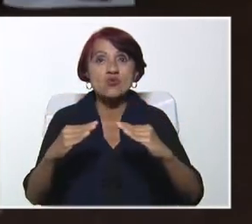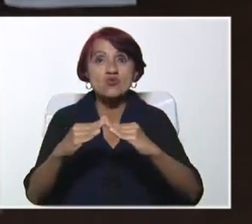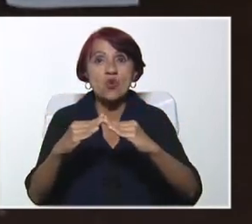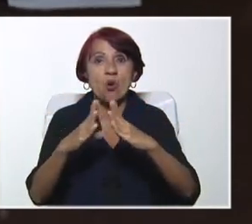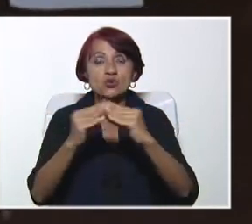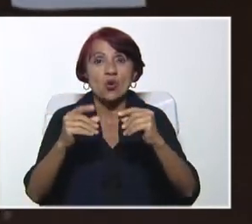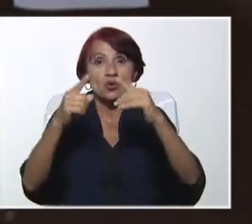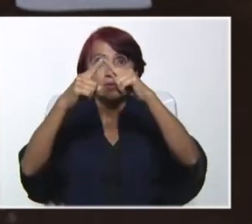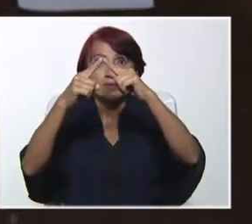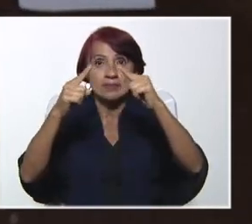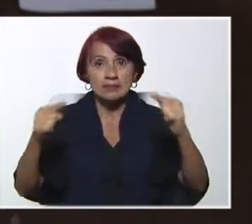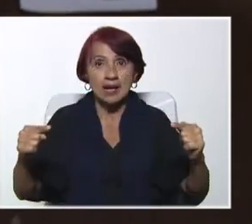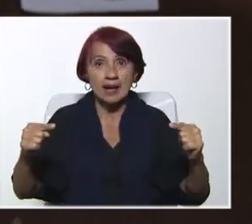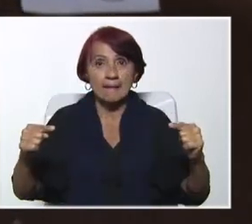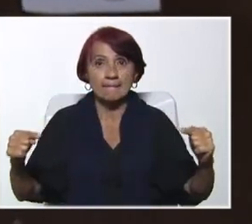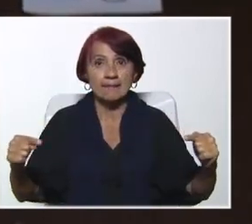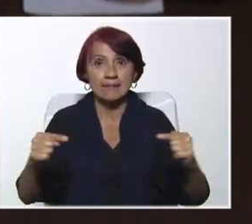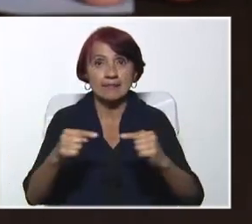los armemos,